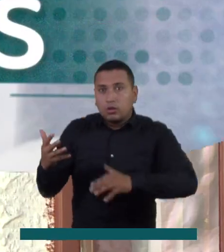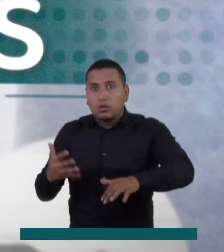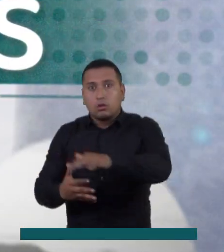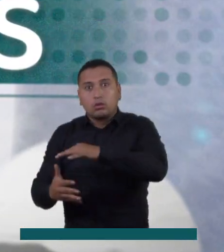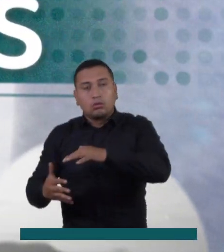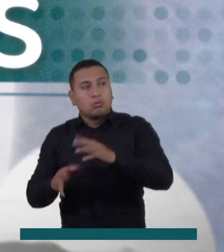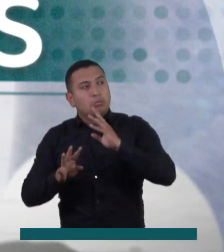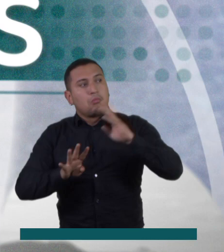Y más adelante.